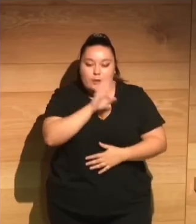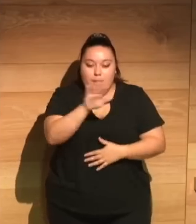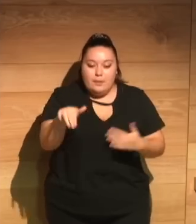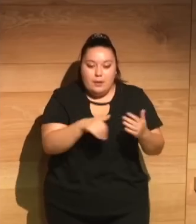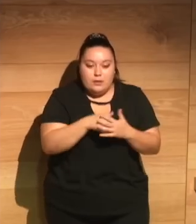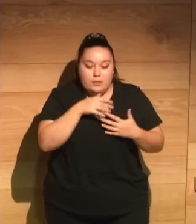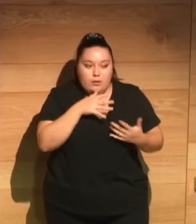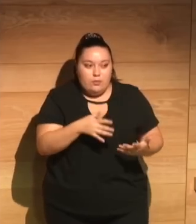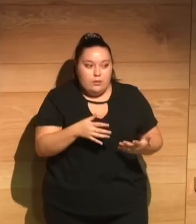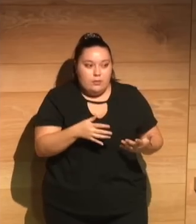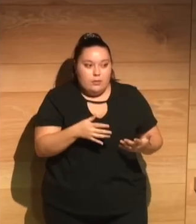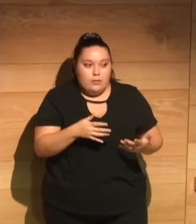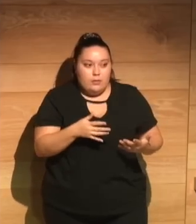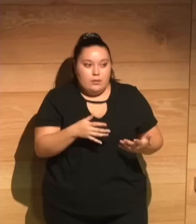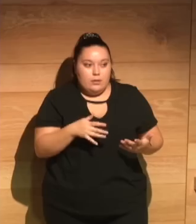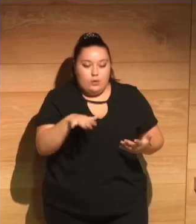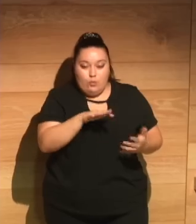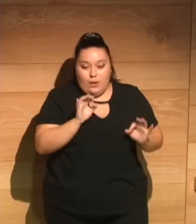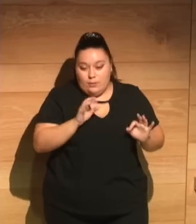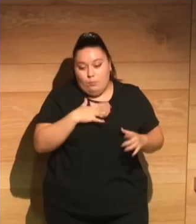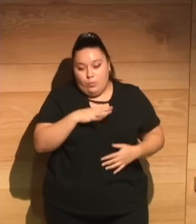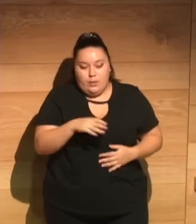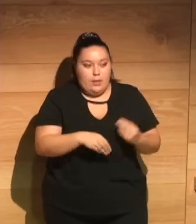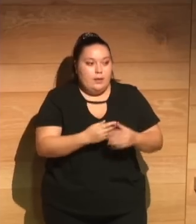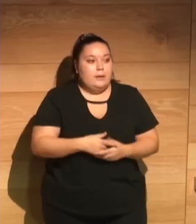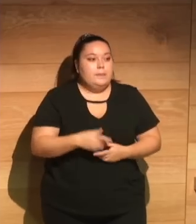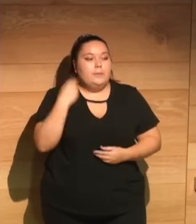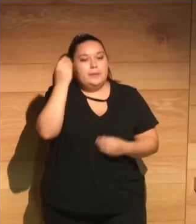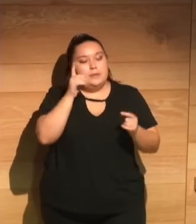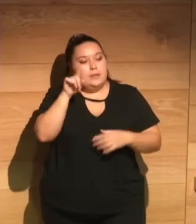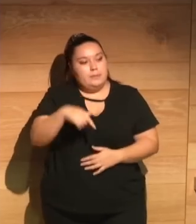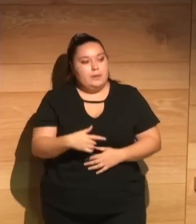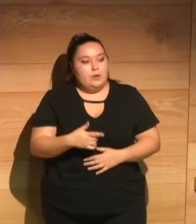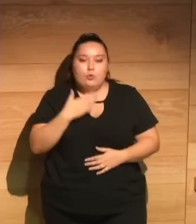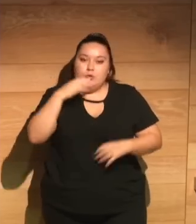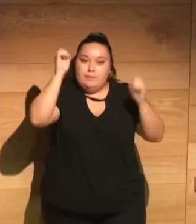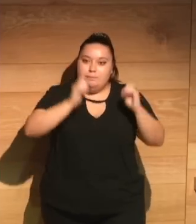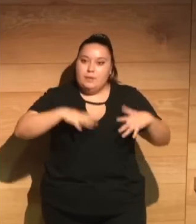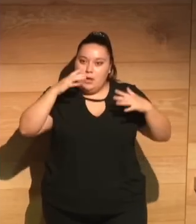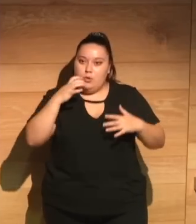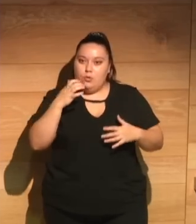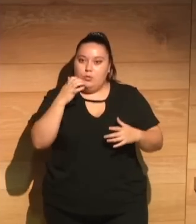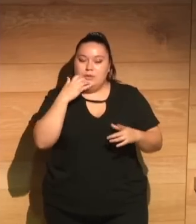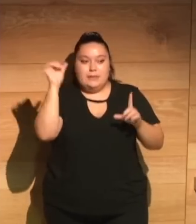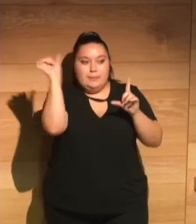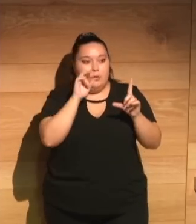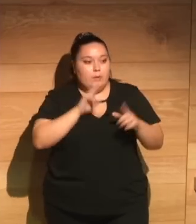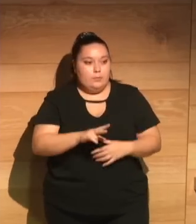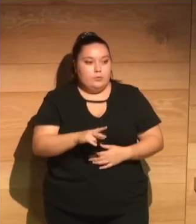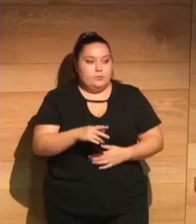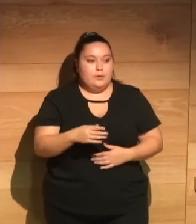llegar hasta el lugar que lo hizo posible. Pero es que hay que pensar también que sigue siendo un milagro cada vez que vemos una película. ¡Cada